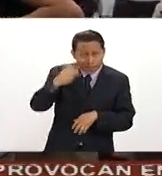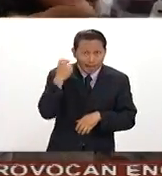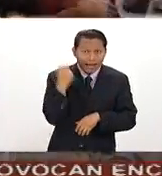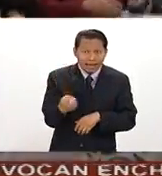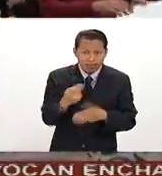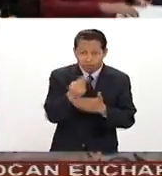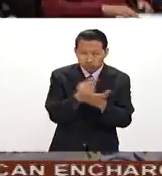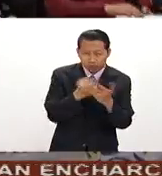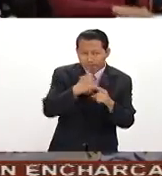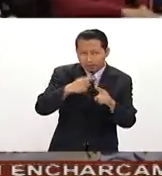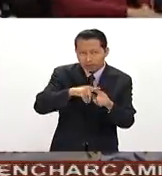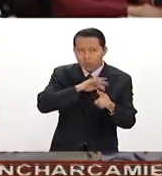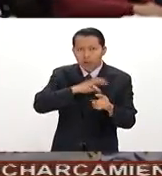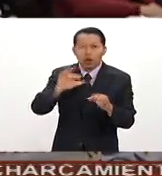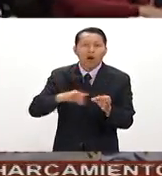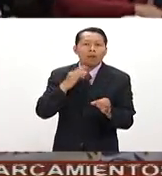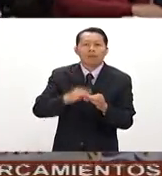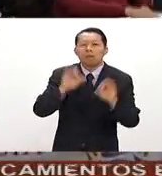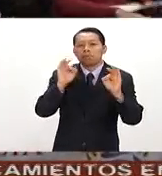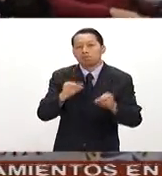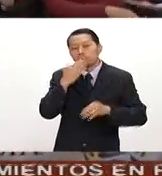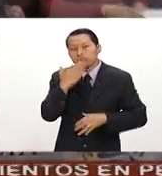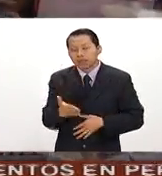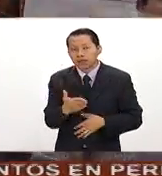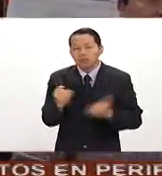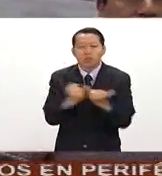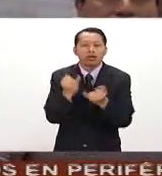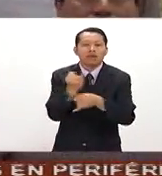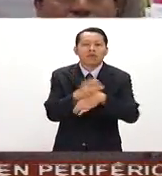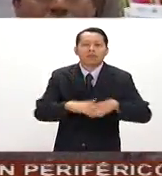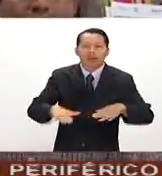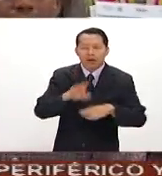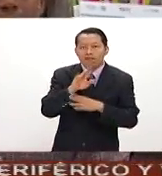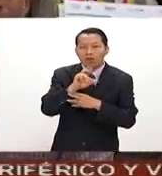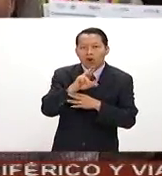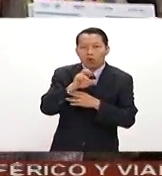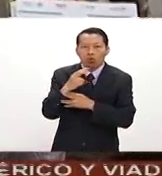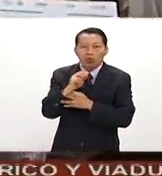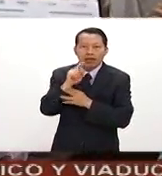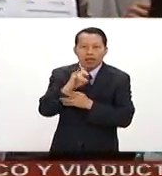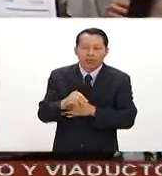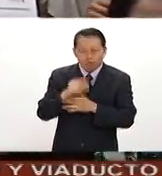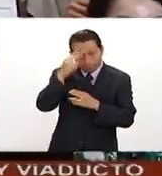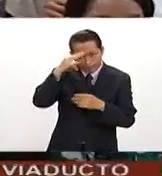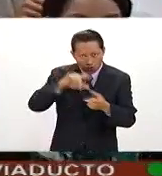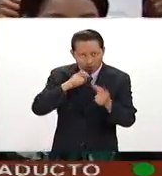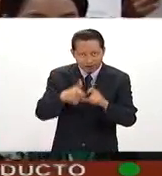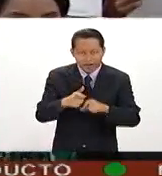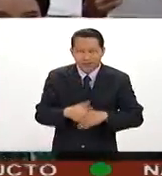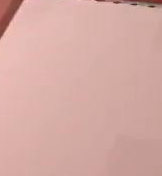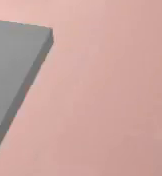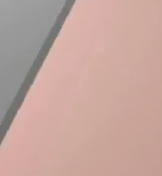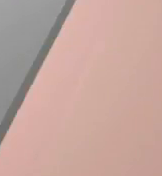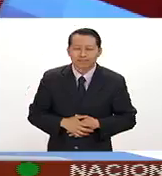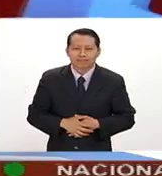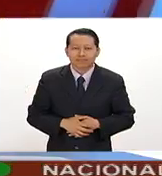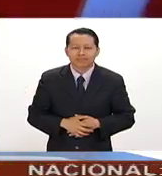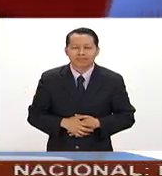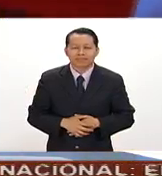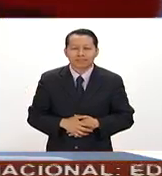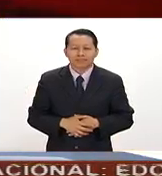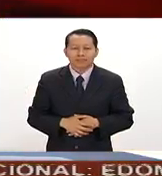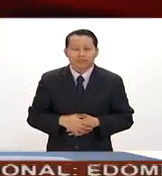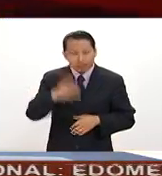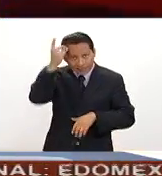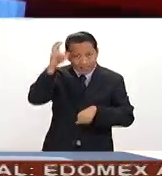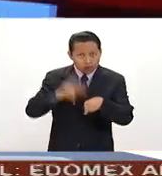bocetos se vuelvan una realidad. Con información de Flor Hurtado, México al Día. El